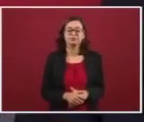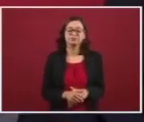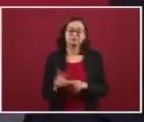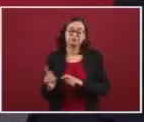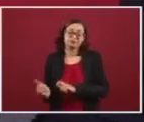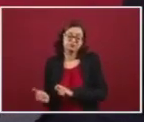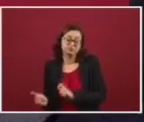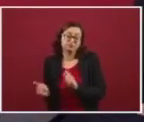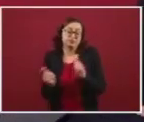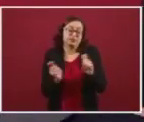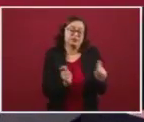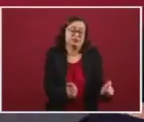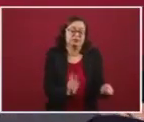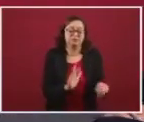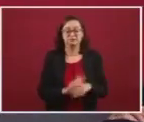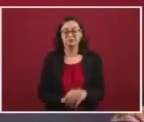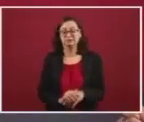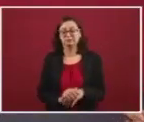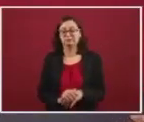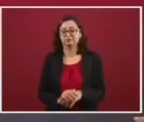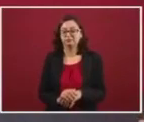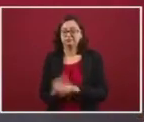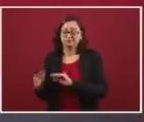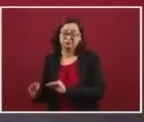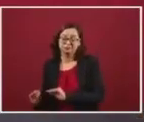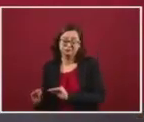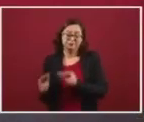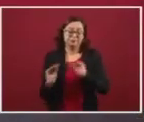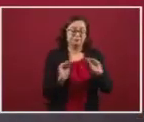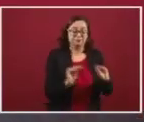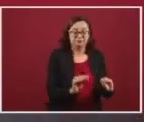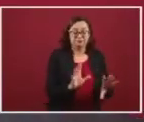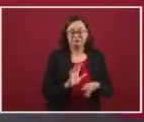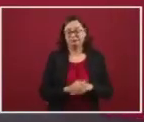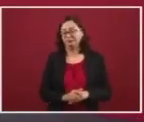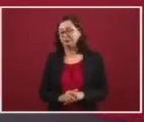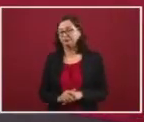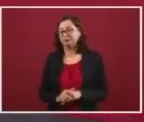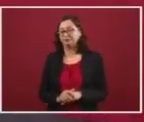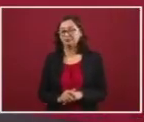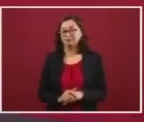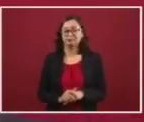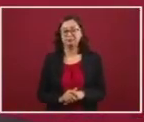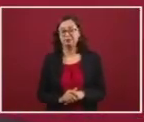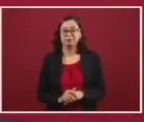transferir o trasladar, tiene un nombre, usaban